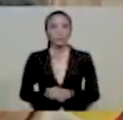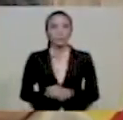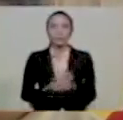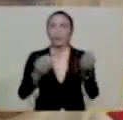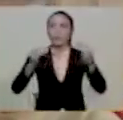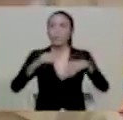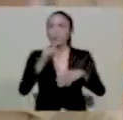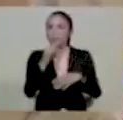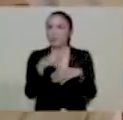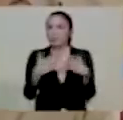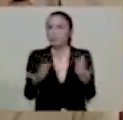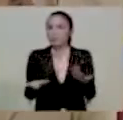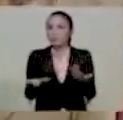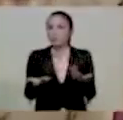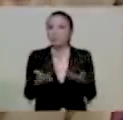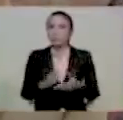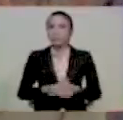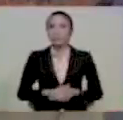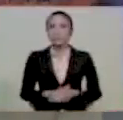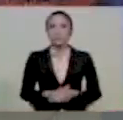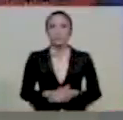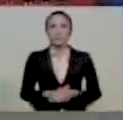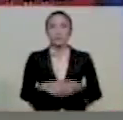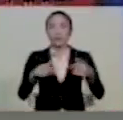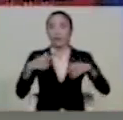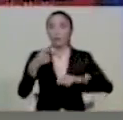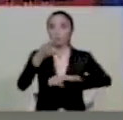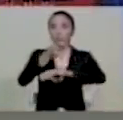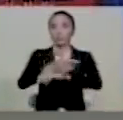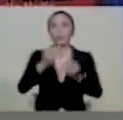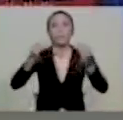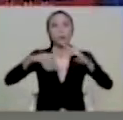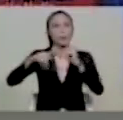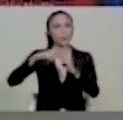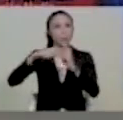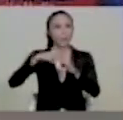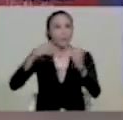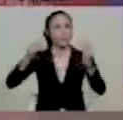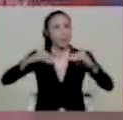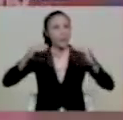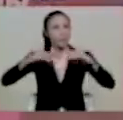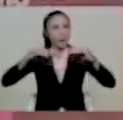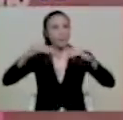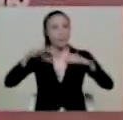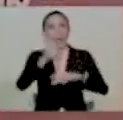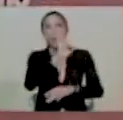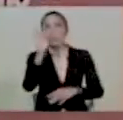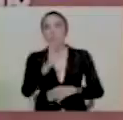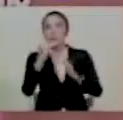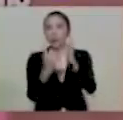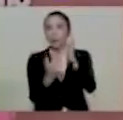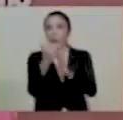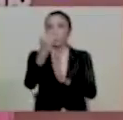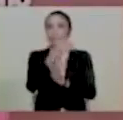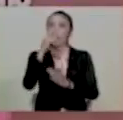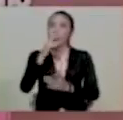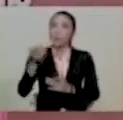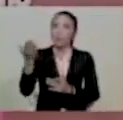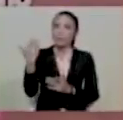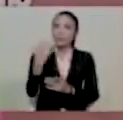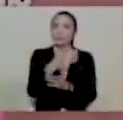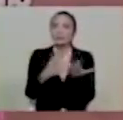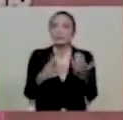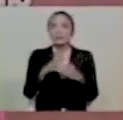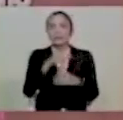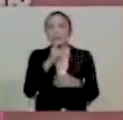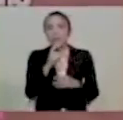acotar que estos graduandos han sumado, han crecido en porcentaje en relación al año pasado,